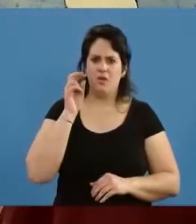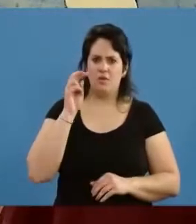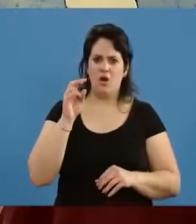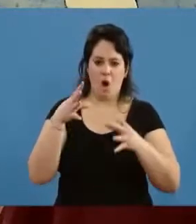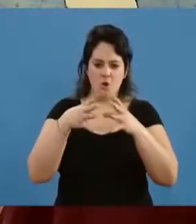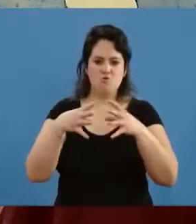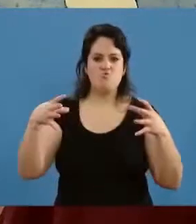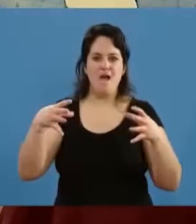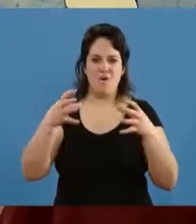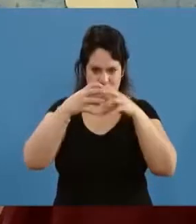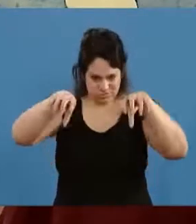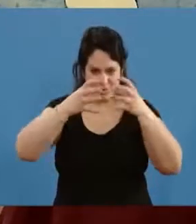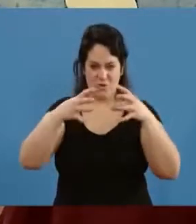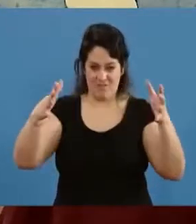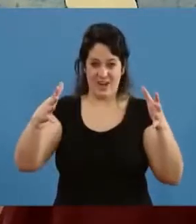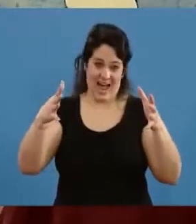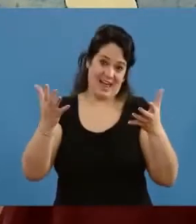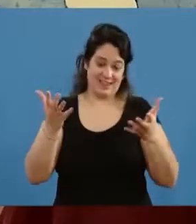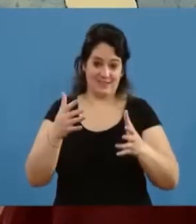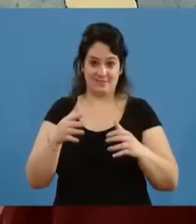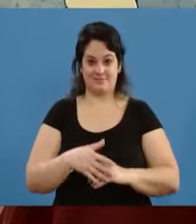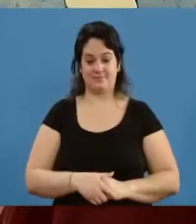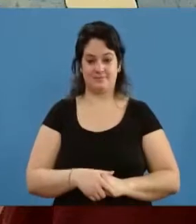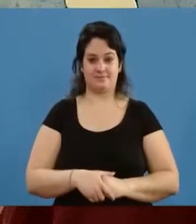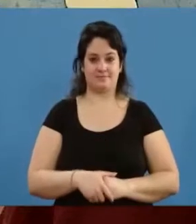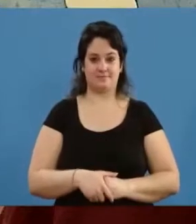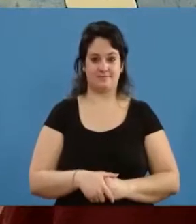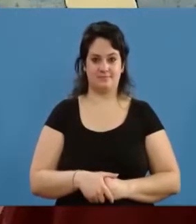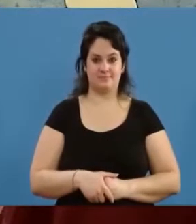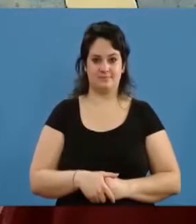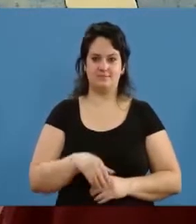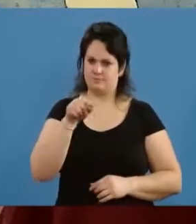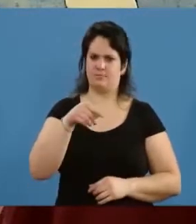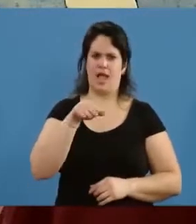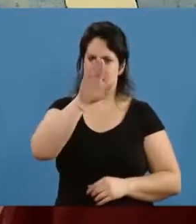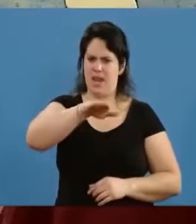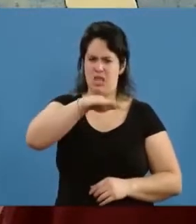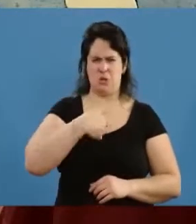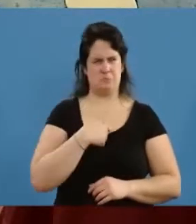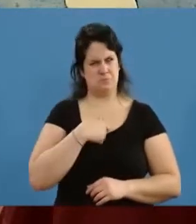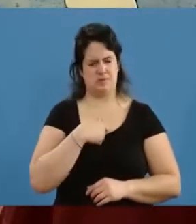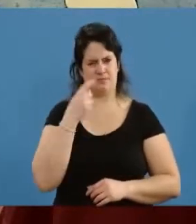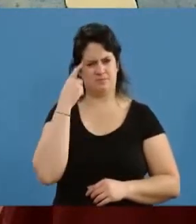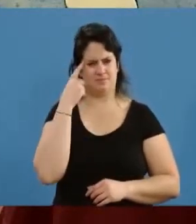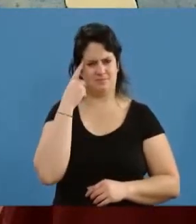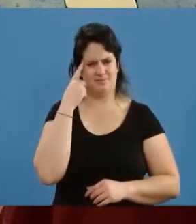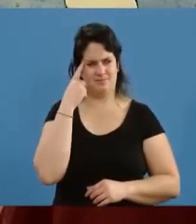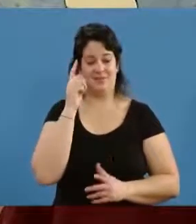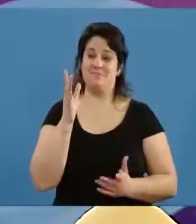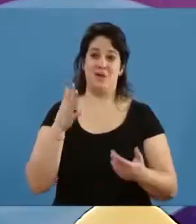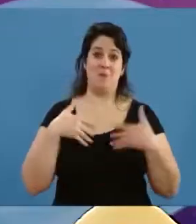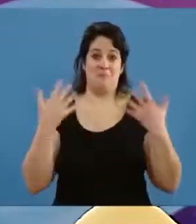huevo gigante. Encontró un huevo gigante. Tomás pensó